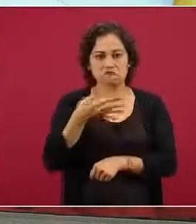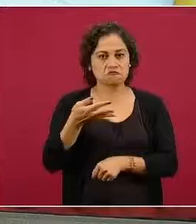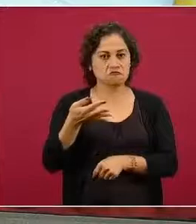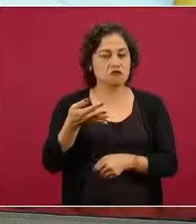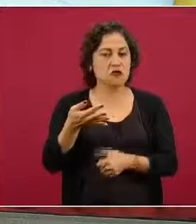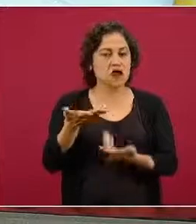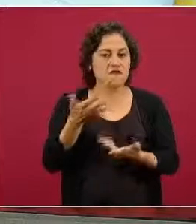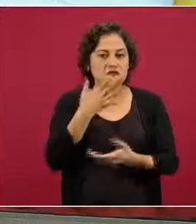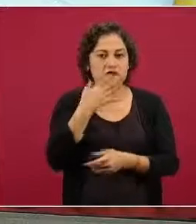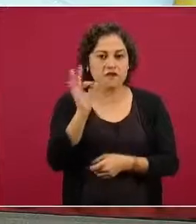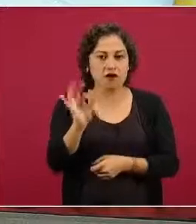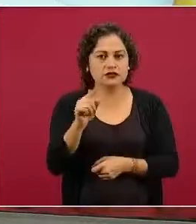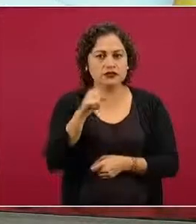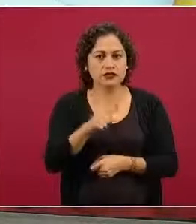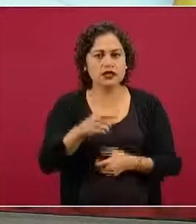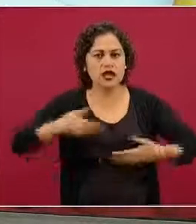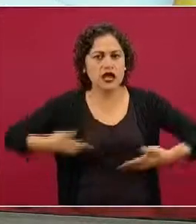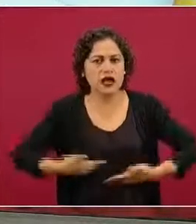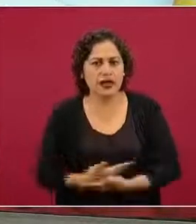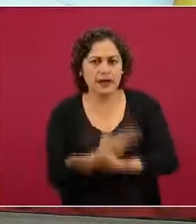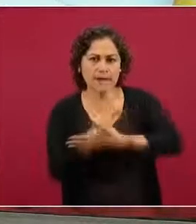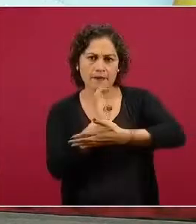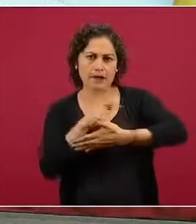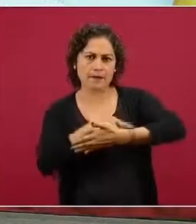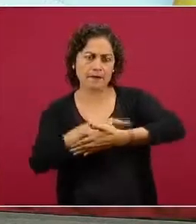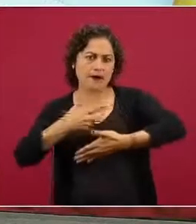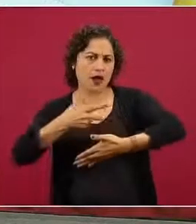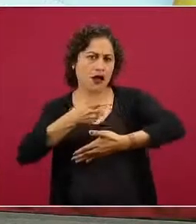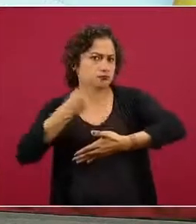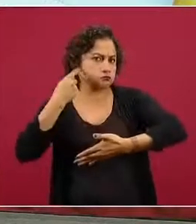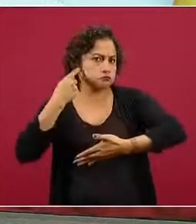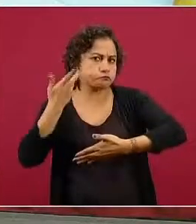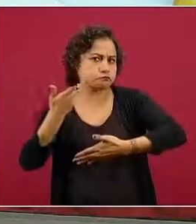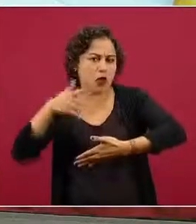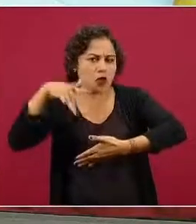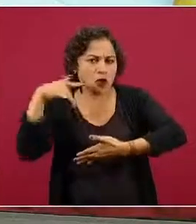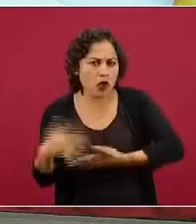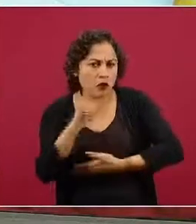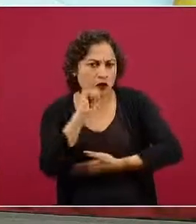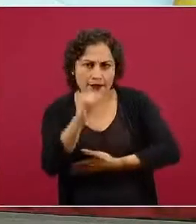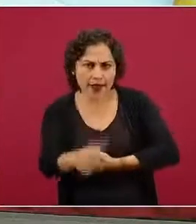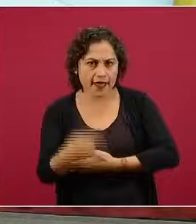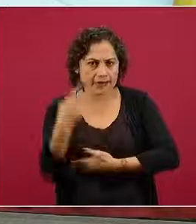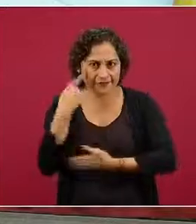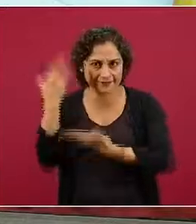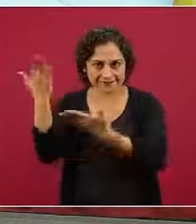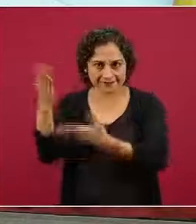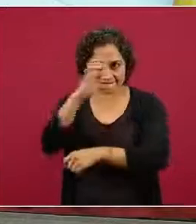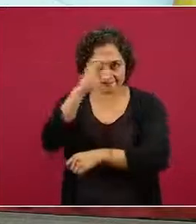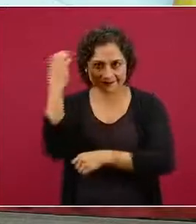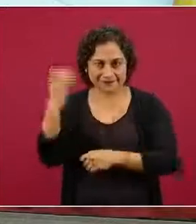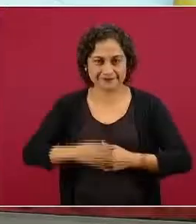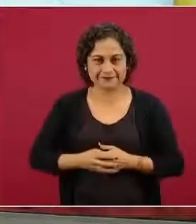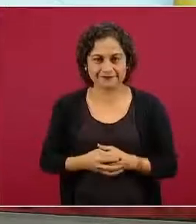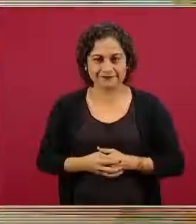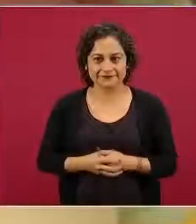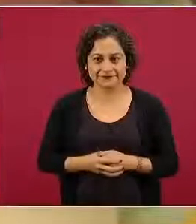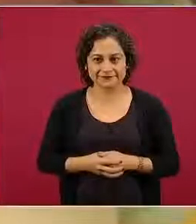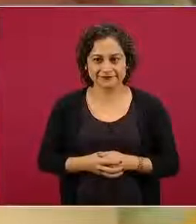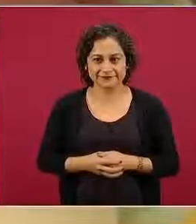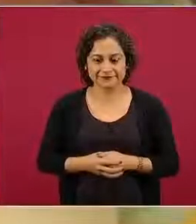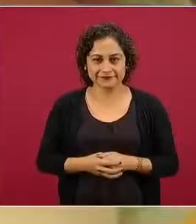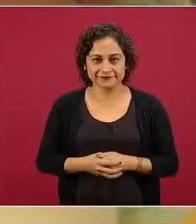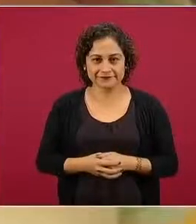causa dolor ni molestia a la persona recién nacida. Aquí le están haciendo su prueba de tamizaje neonatal a esta